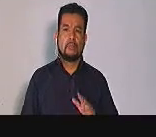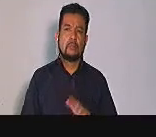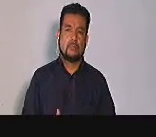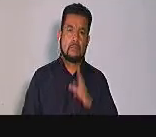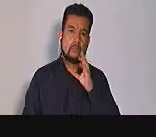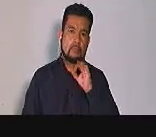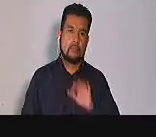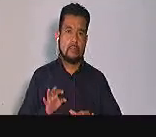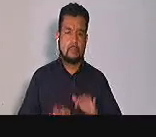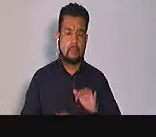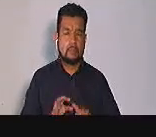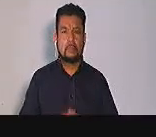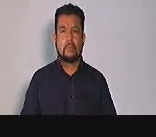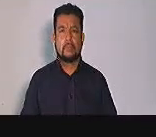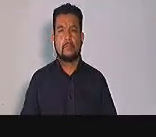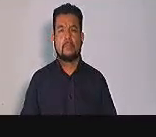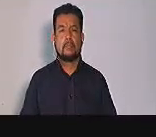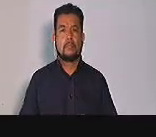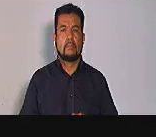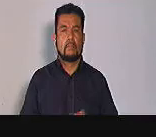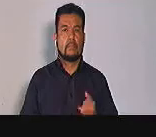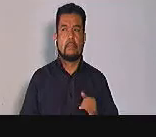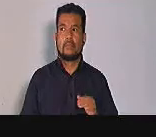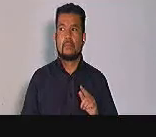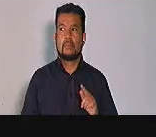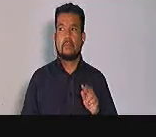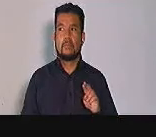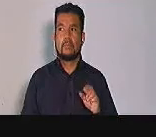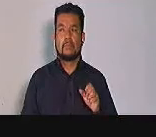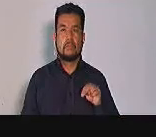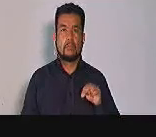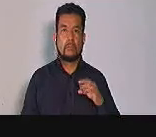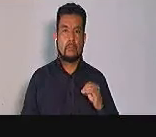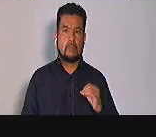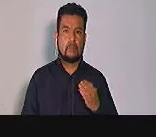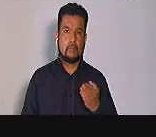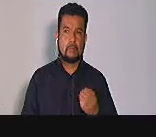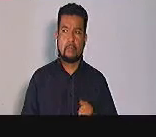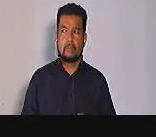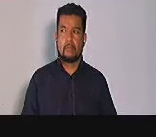Aprobado, señor secretario. Concejal Escandón vota sí. Franco Agudelo César Eugenio.